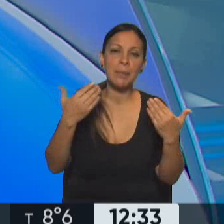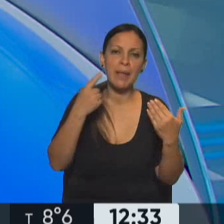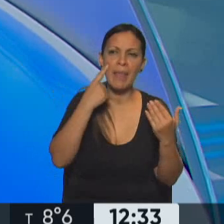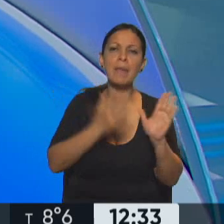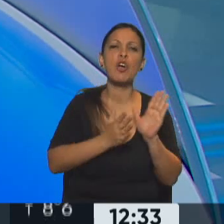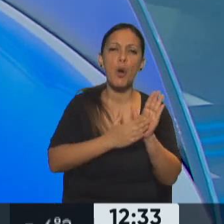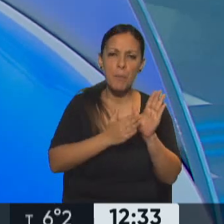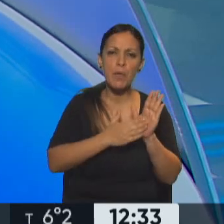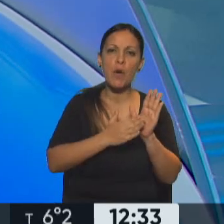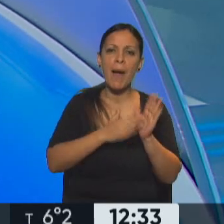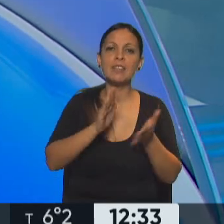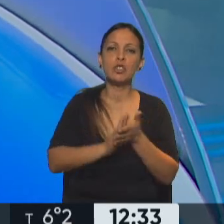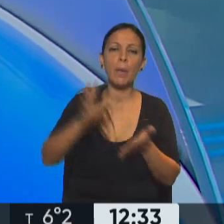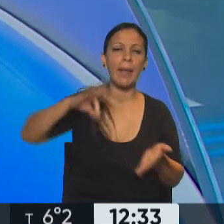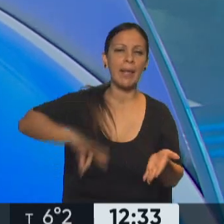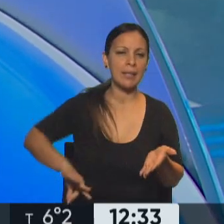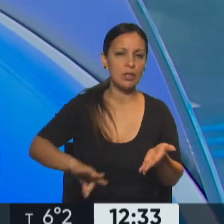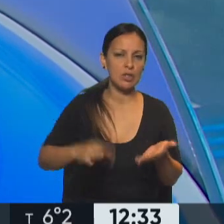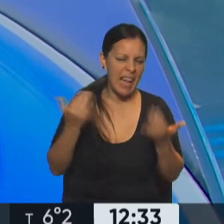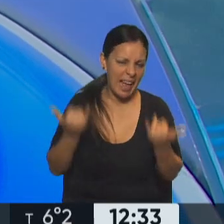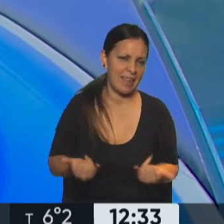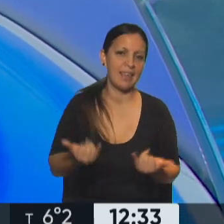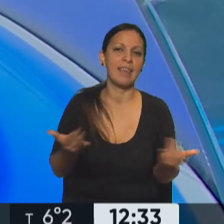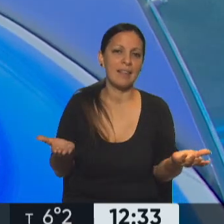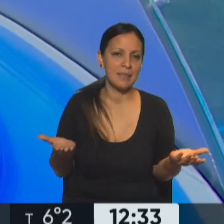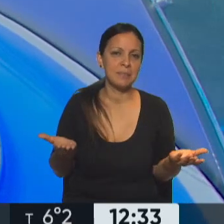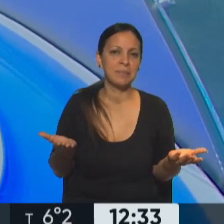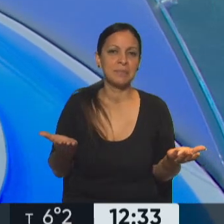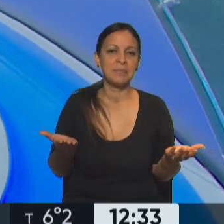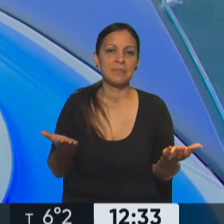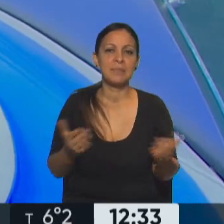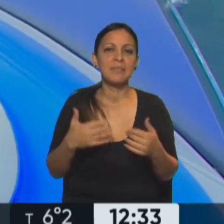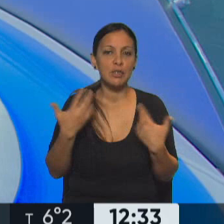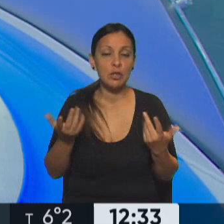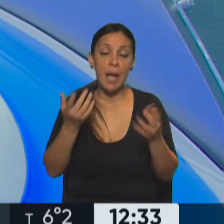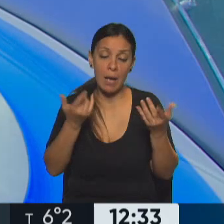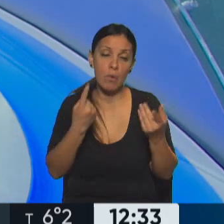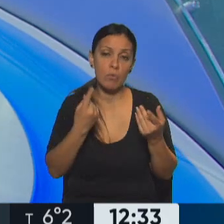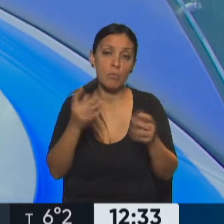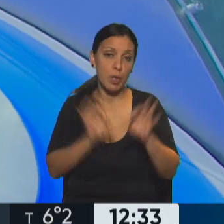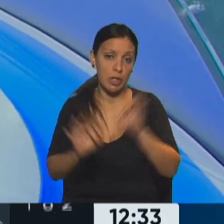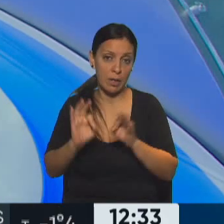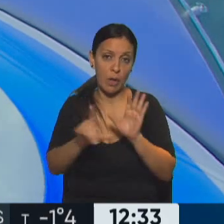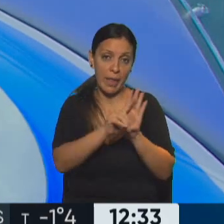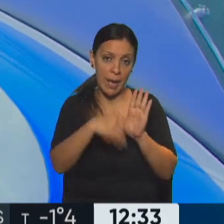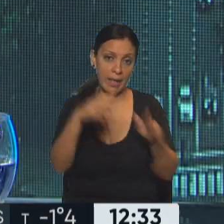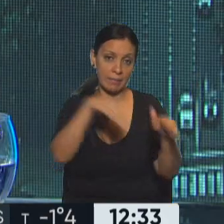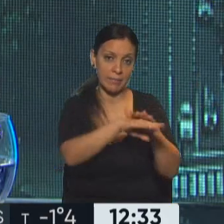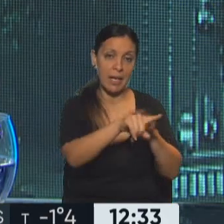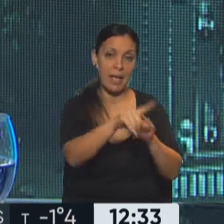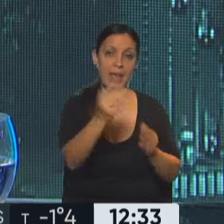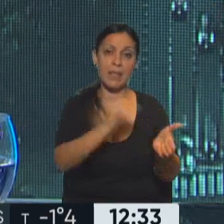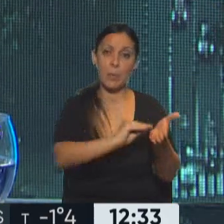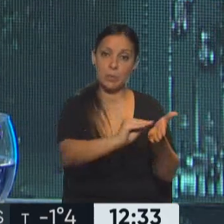probanza acerca de ingresos, y entonces hay un proyecto muy interesante que está en diputados,